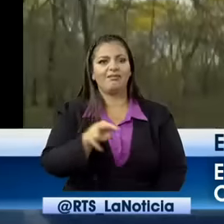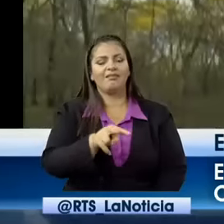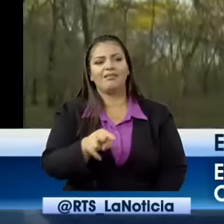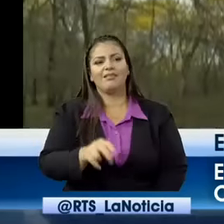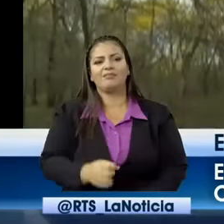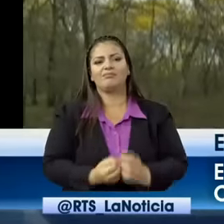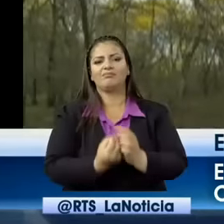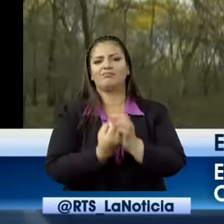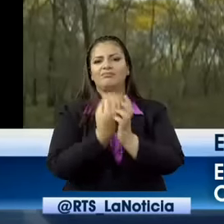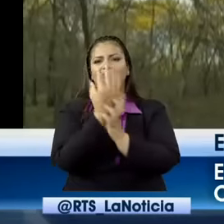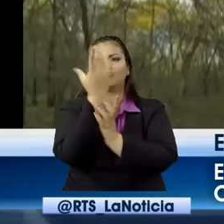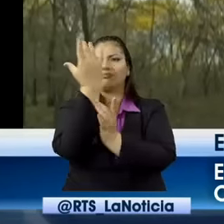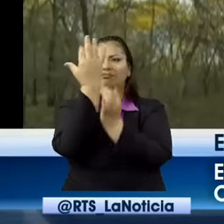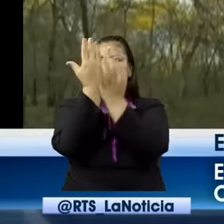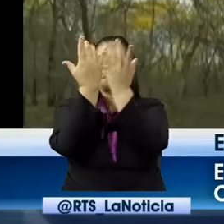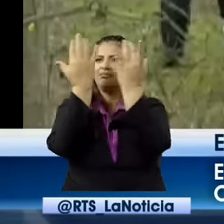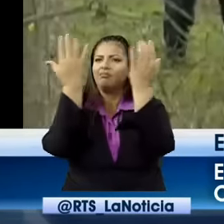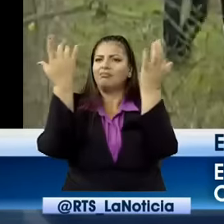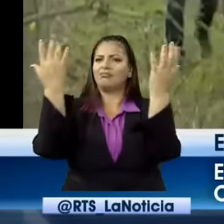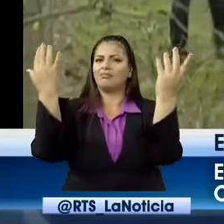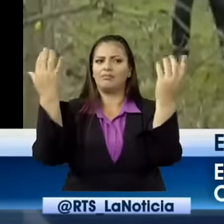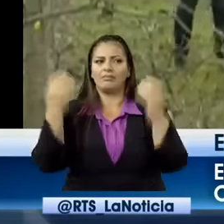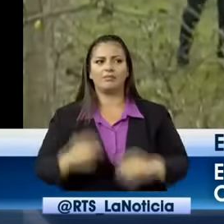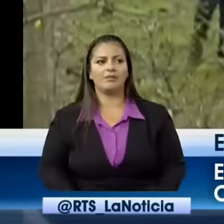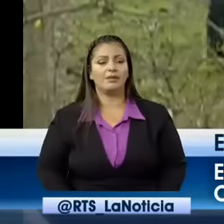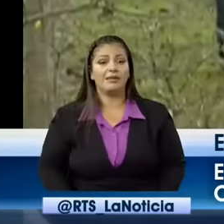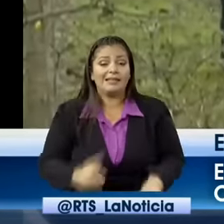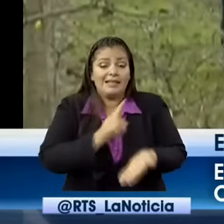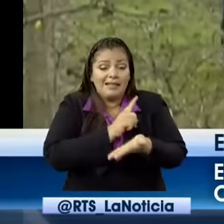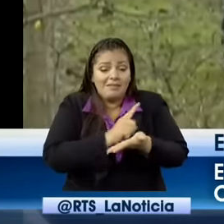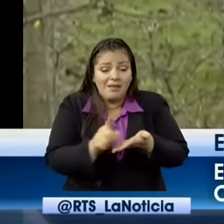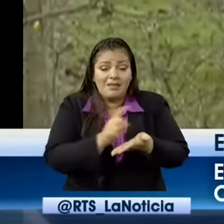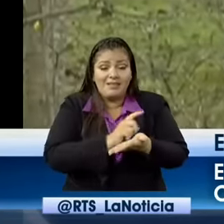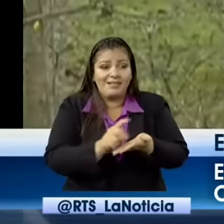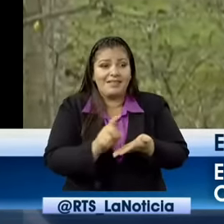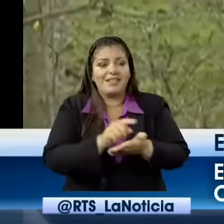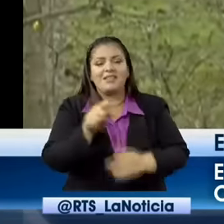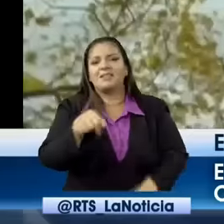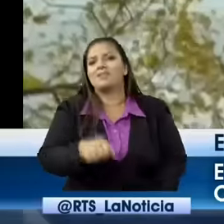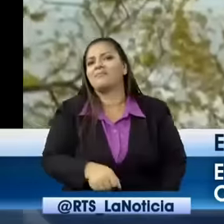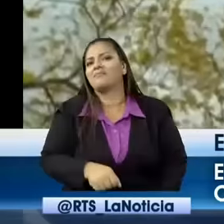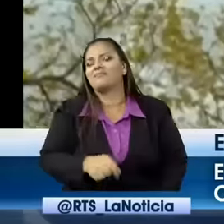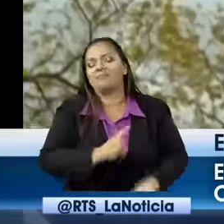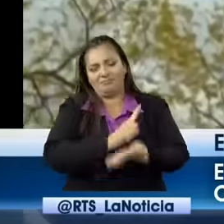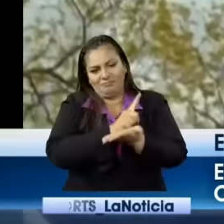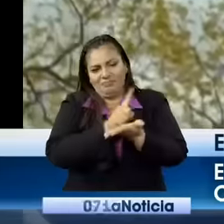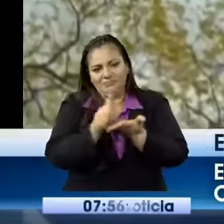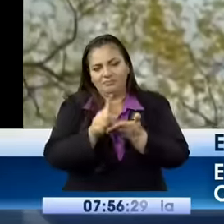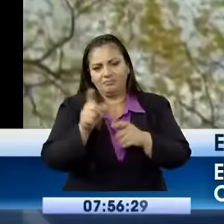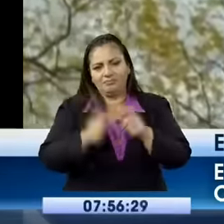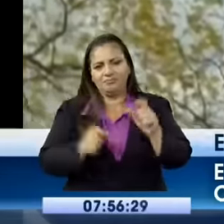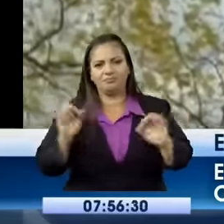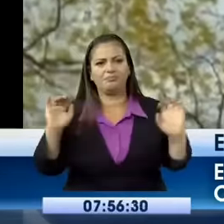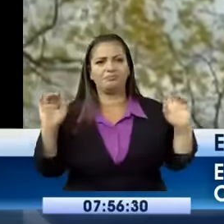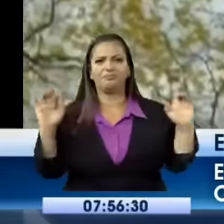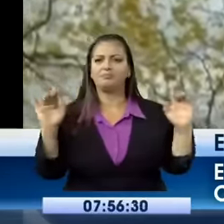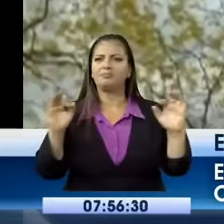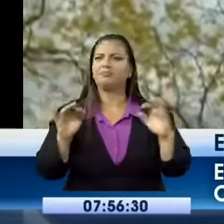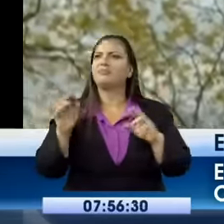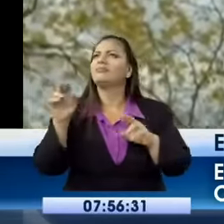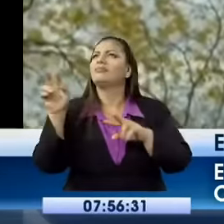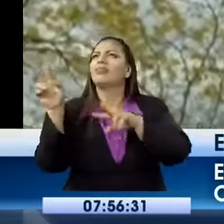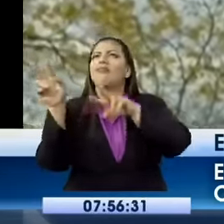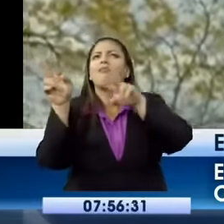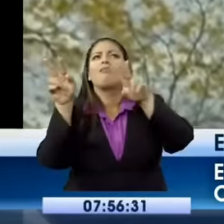durante toda la semana cientos de visitantes han acudido para admirar el paisaje pintado de amarillo con las hojas de este